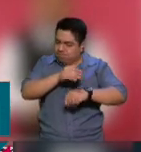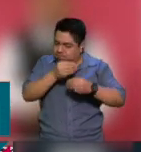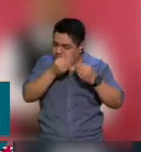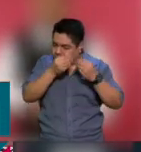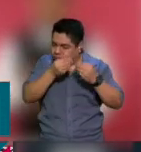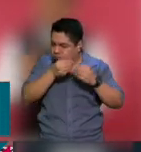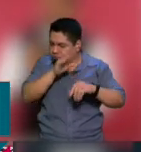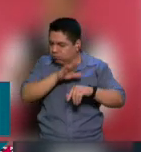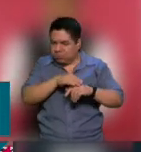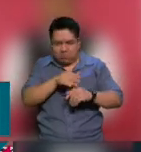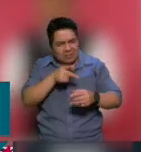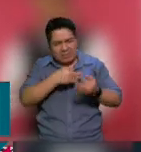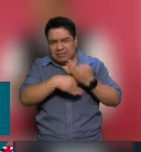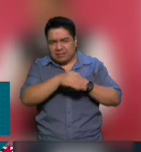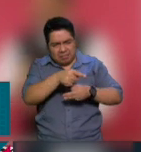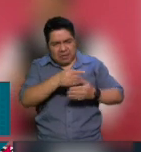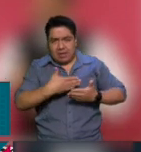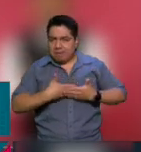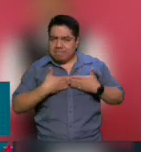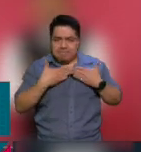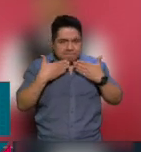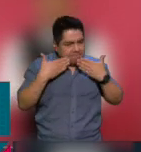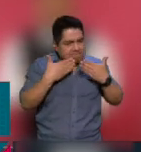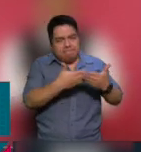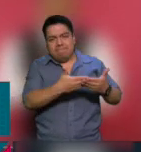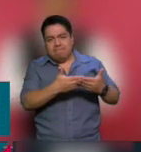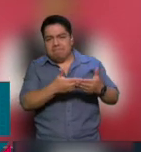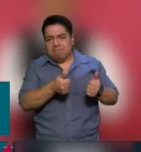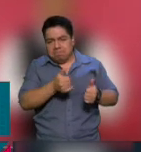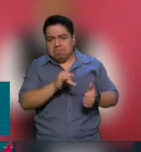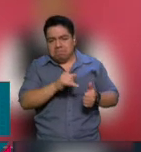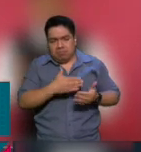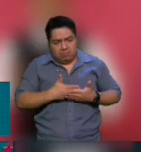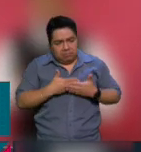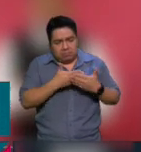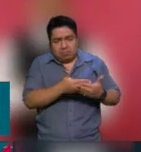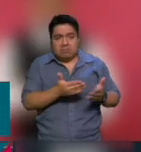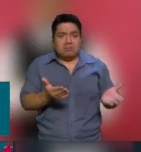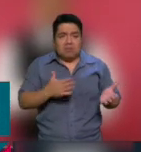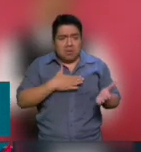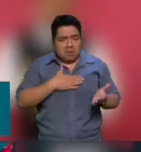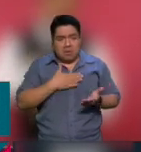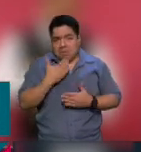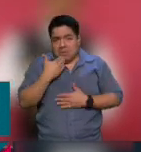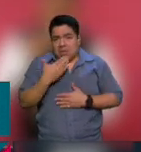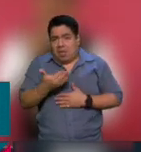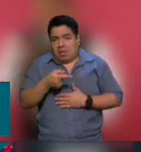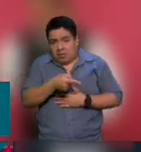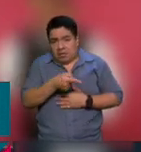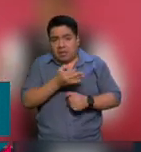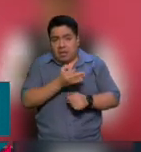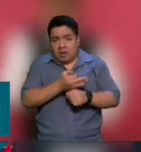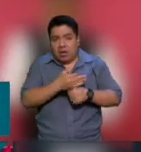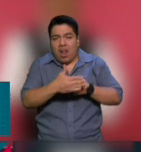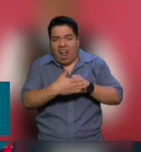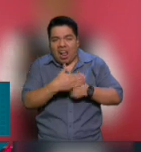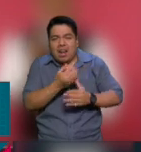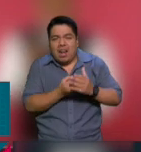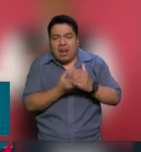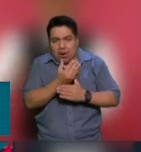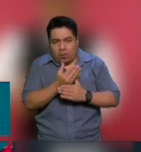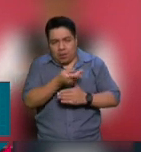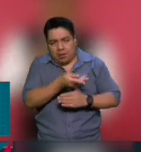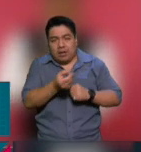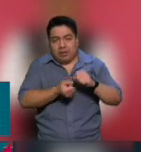le tengo toda la confianza y pues yo celebro que ella vaya a